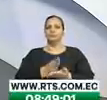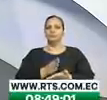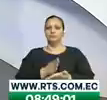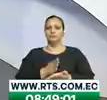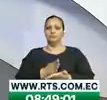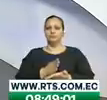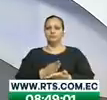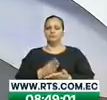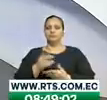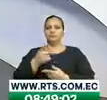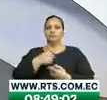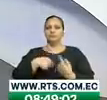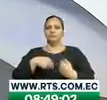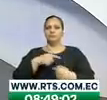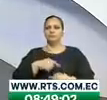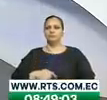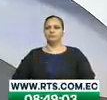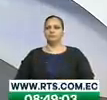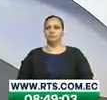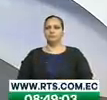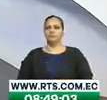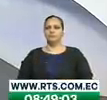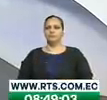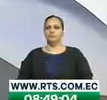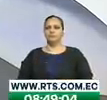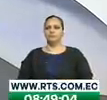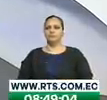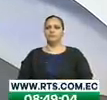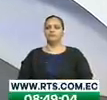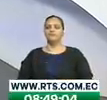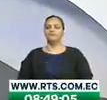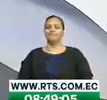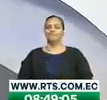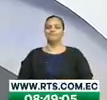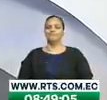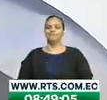no, ¿ya? Me escucho. Y regresamos con más aquí en La Noticia en La Comunidad. Ya venimos.